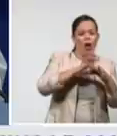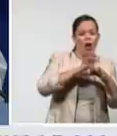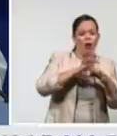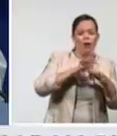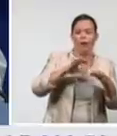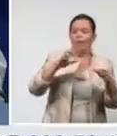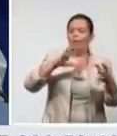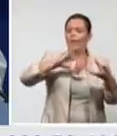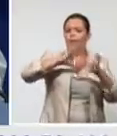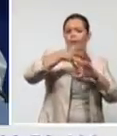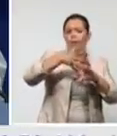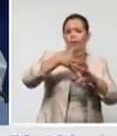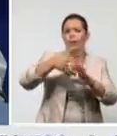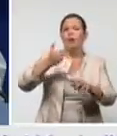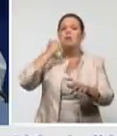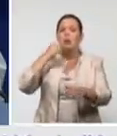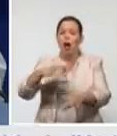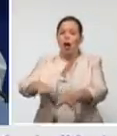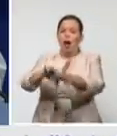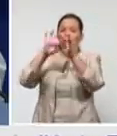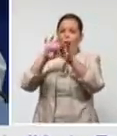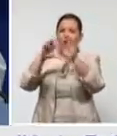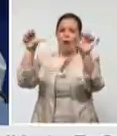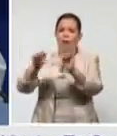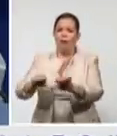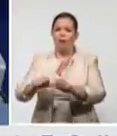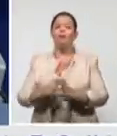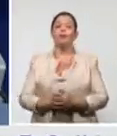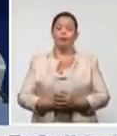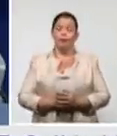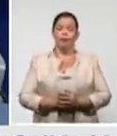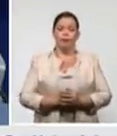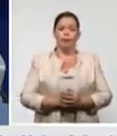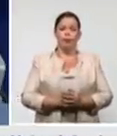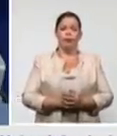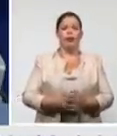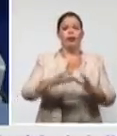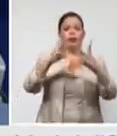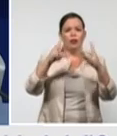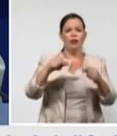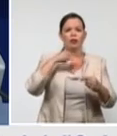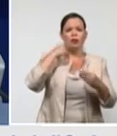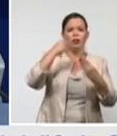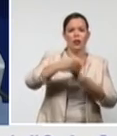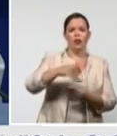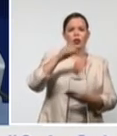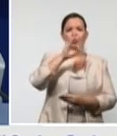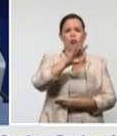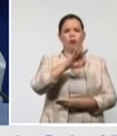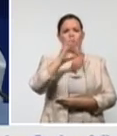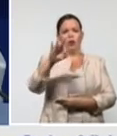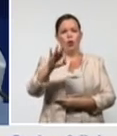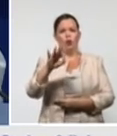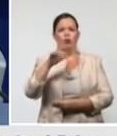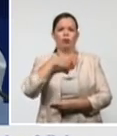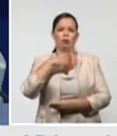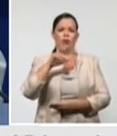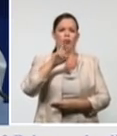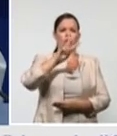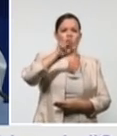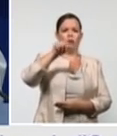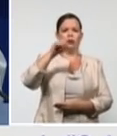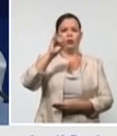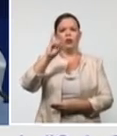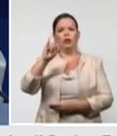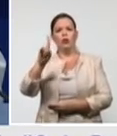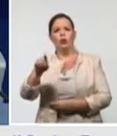sé, con estos 88 fallecidos, la letalidad es de un 2,61%. Yo sé que la población